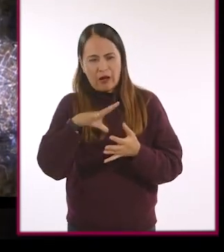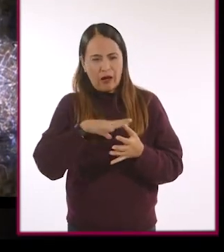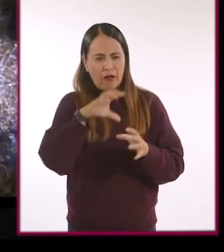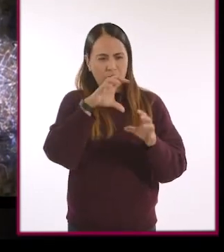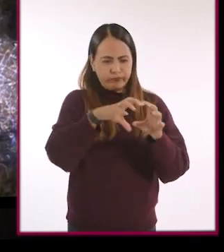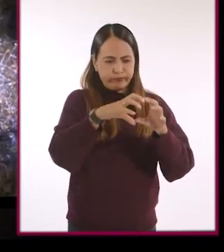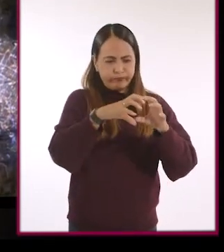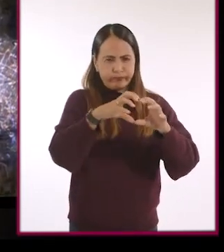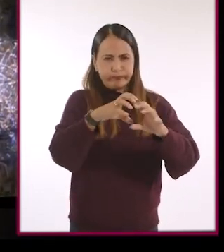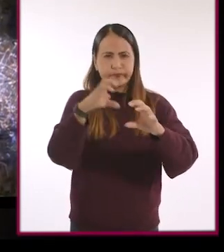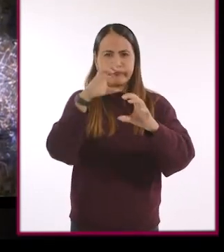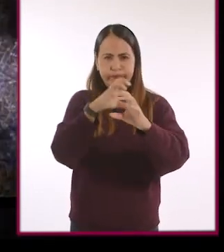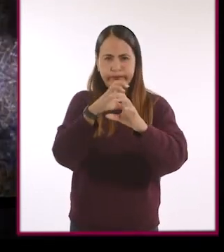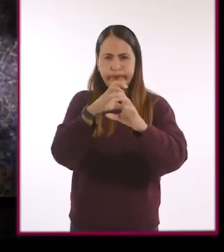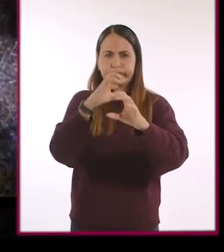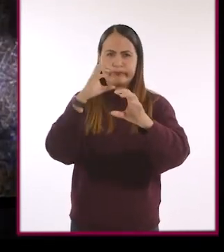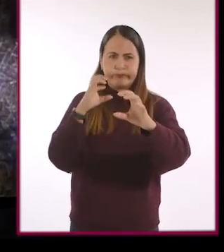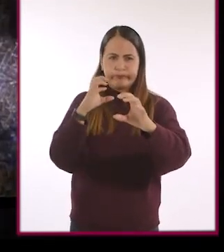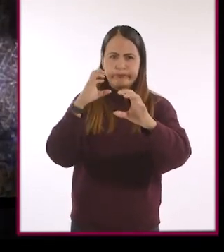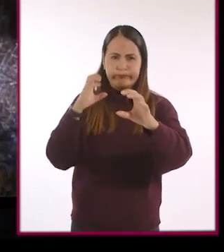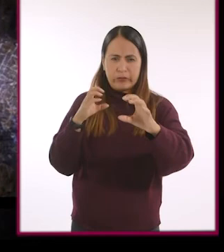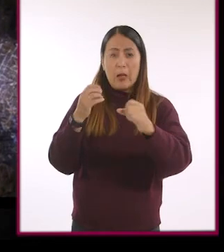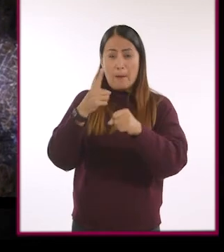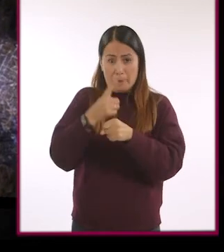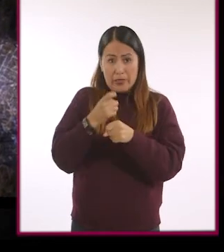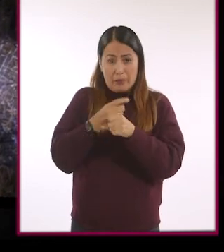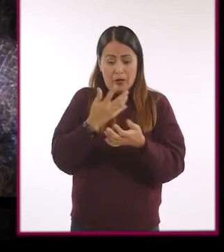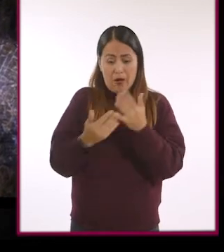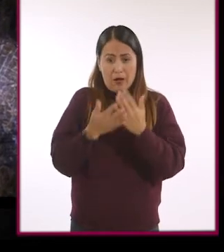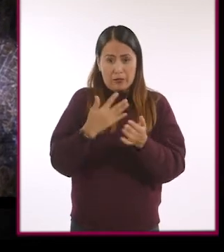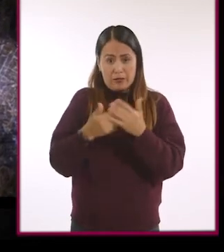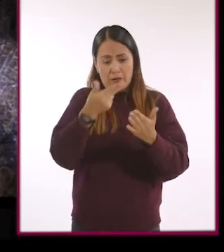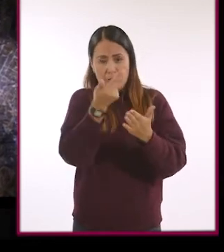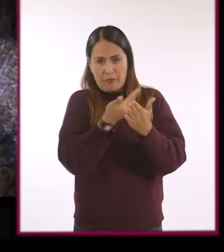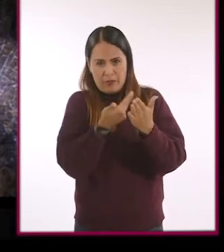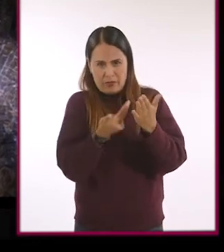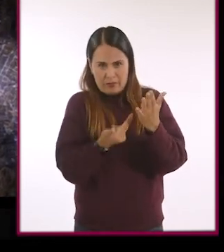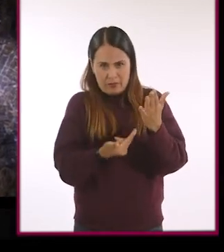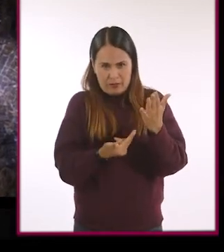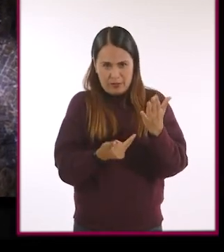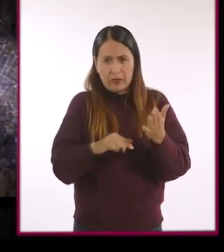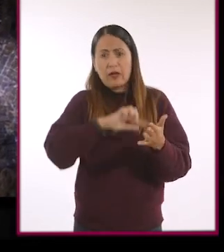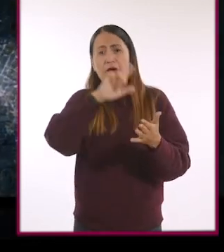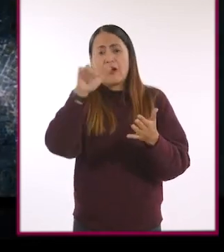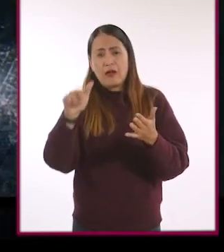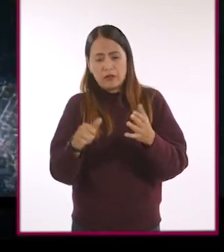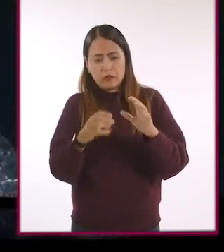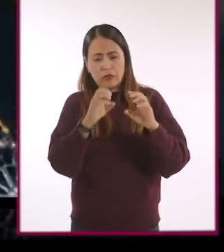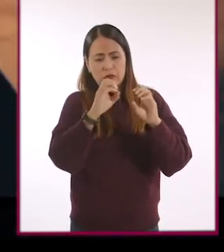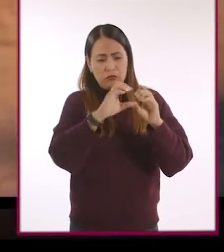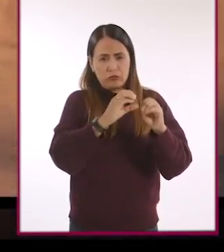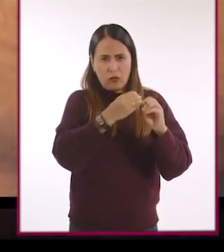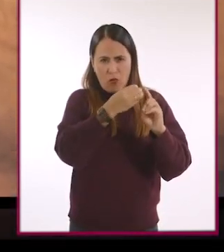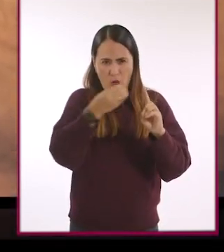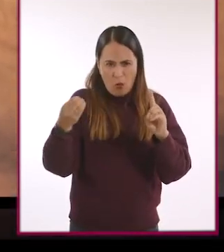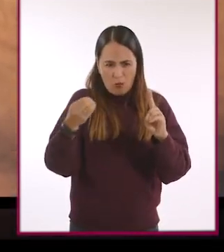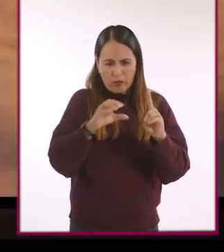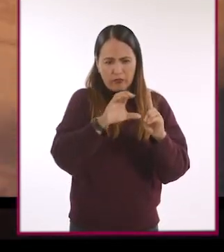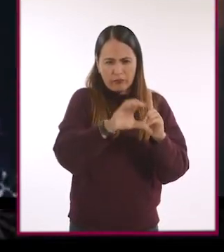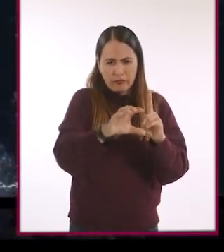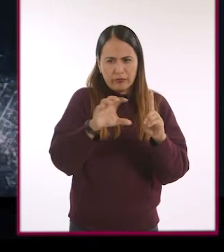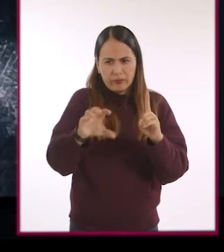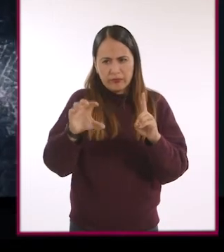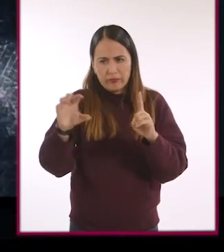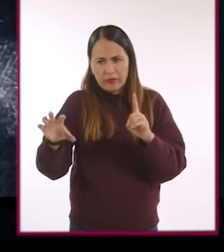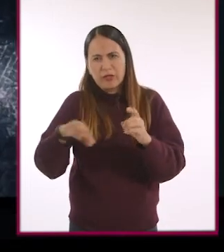uno detrás del otro. Todo esto se pinta a mano, como se ve aquí. Después se acomoda cada uno de los elementos, se le da un